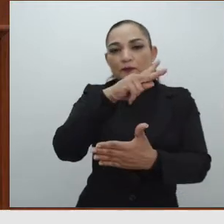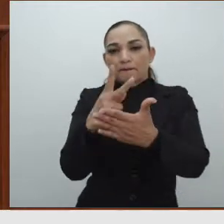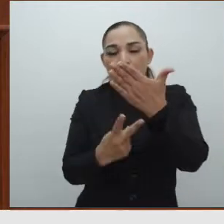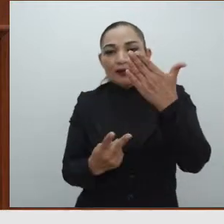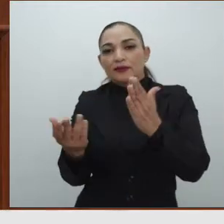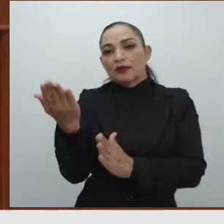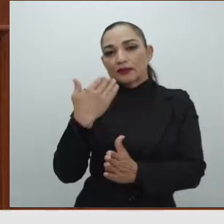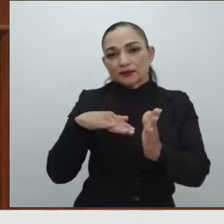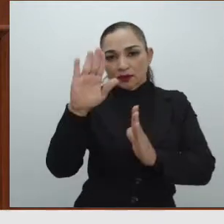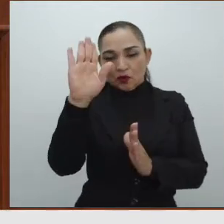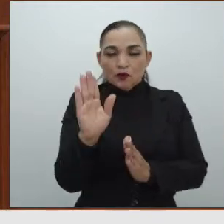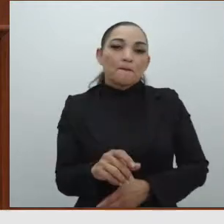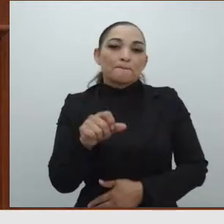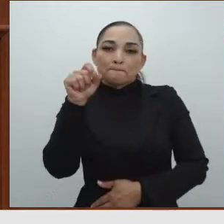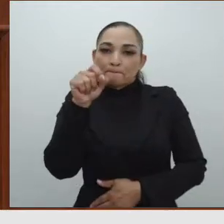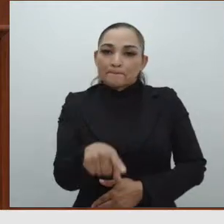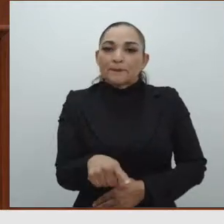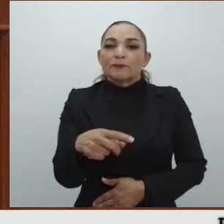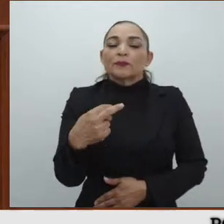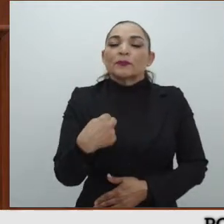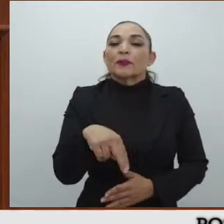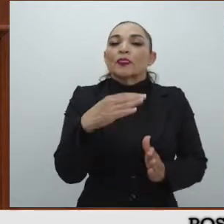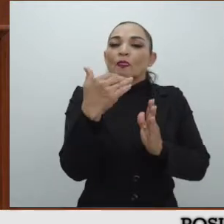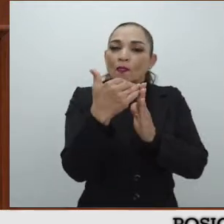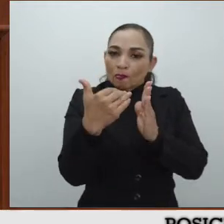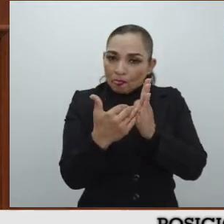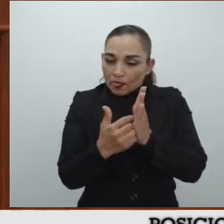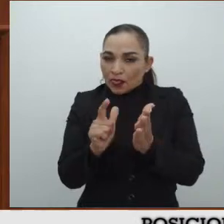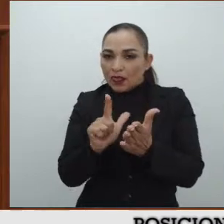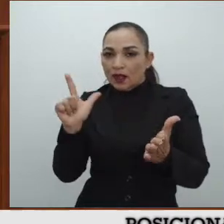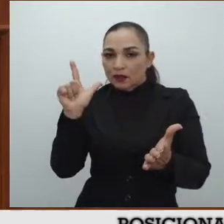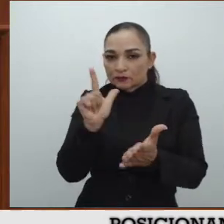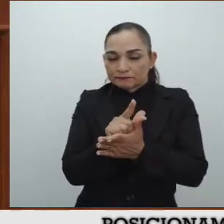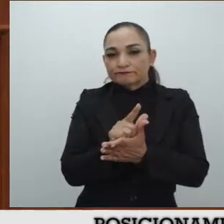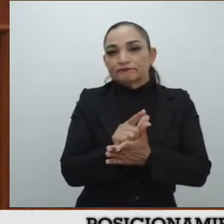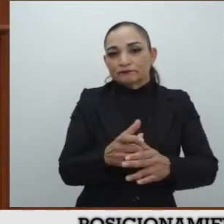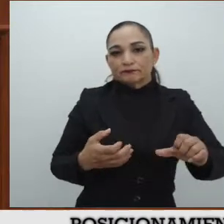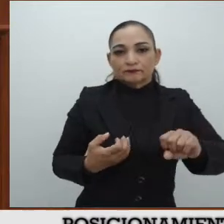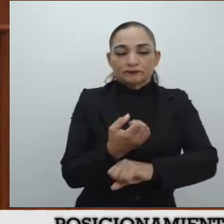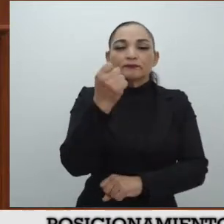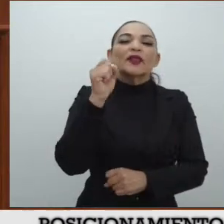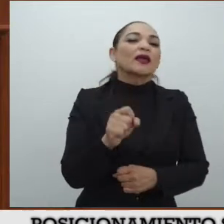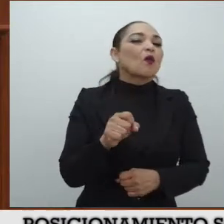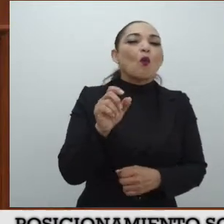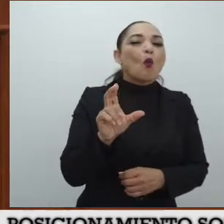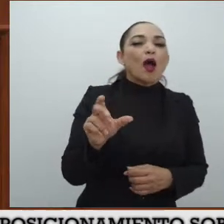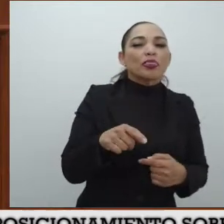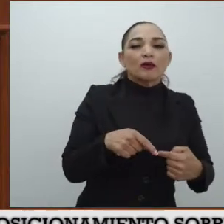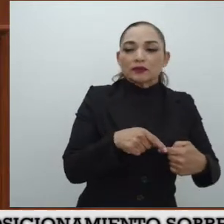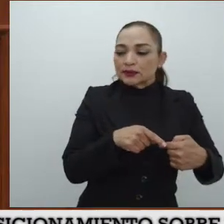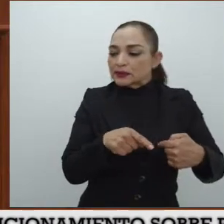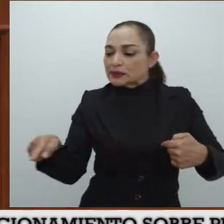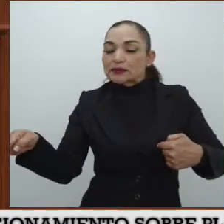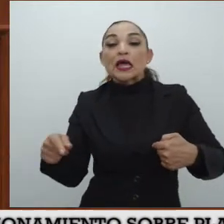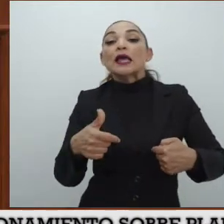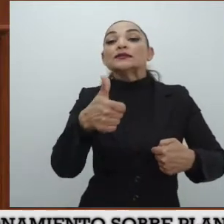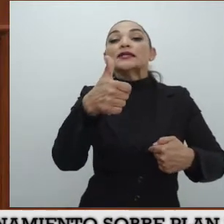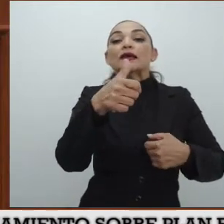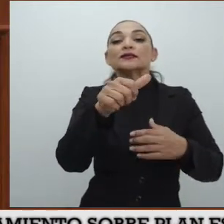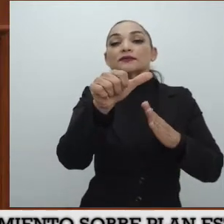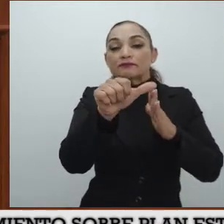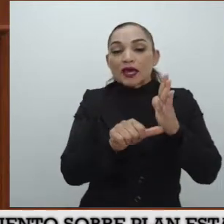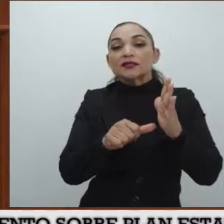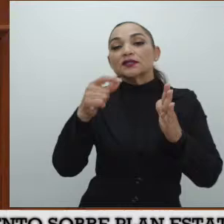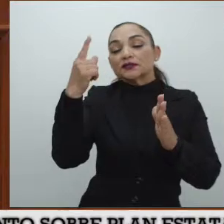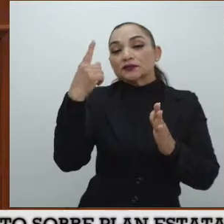Asimismo, nuestro ordenamiento local establece un plazo de 6 meses desde la toma de posesión para que el